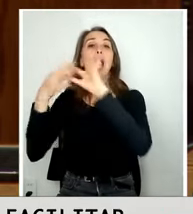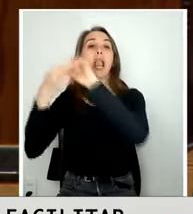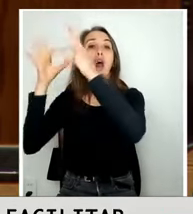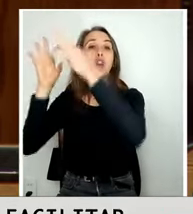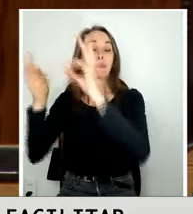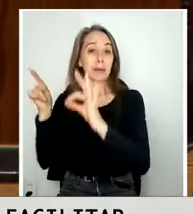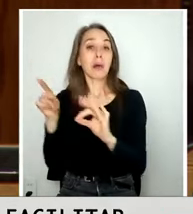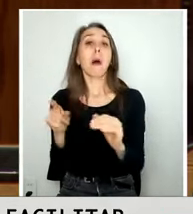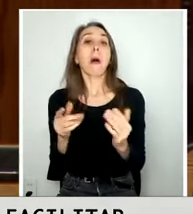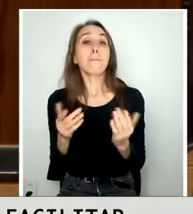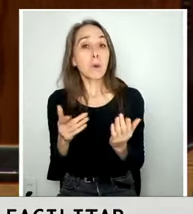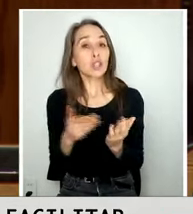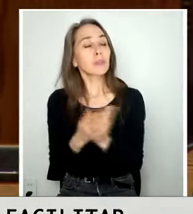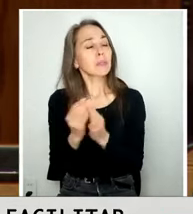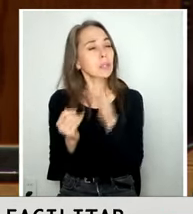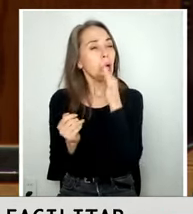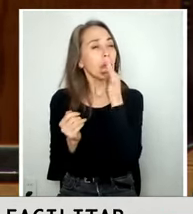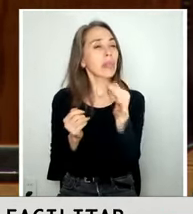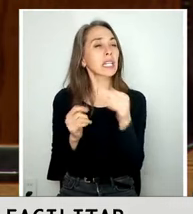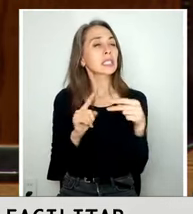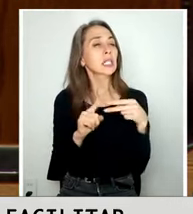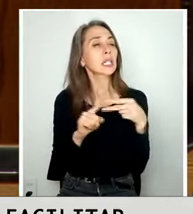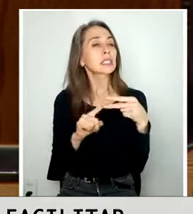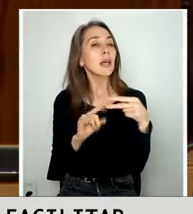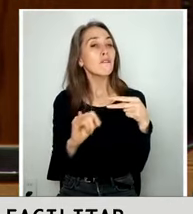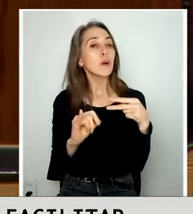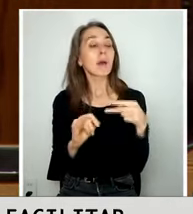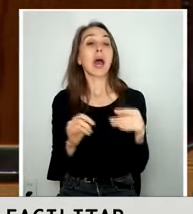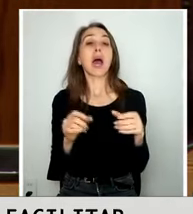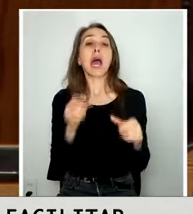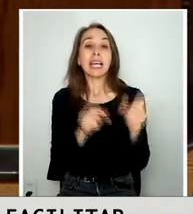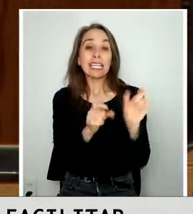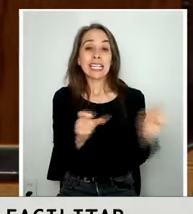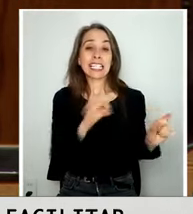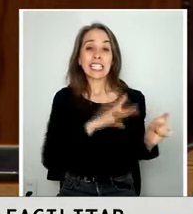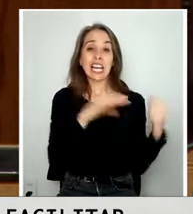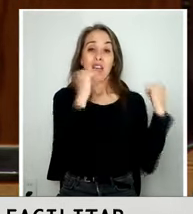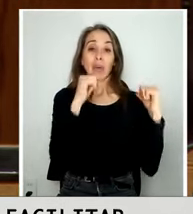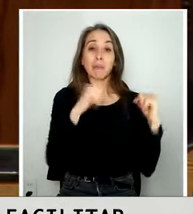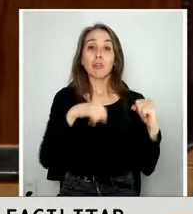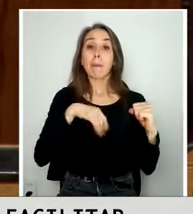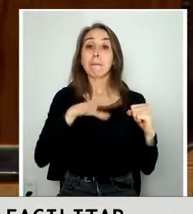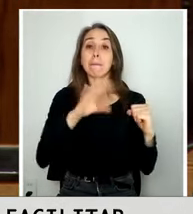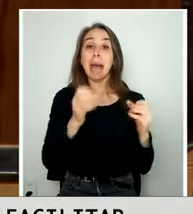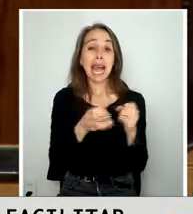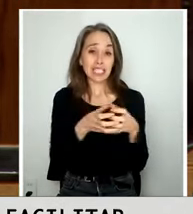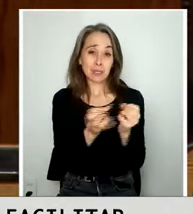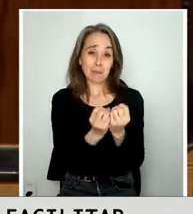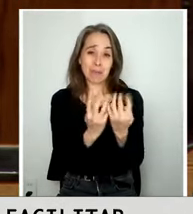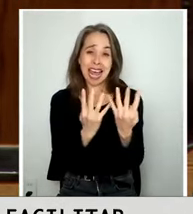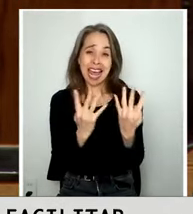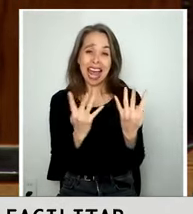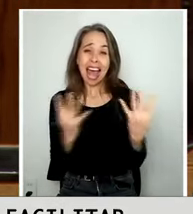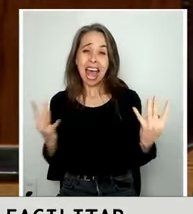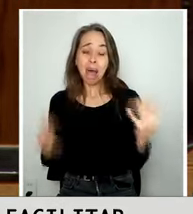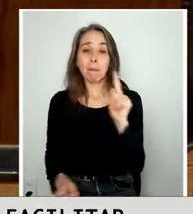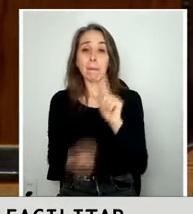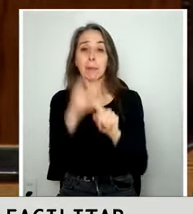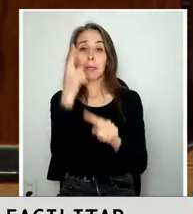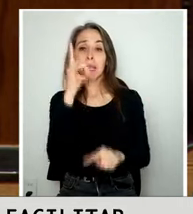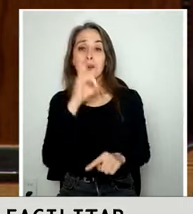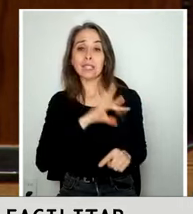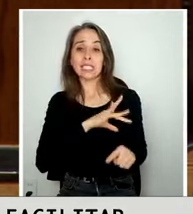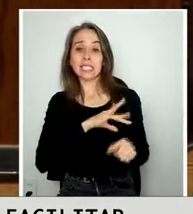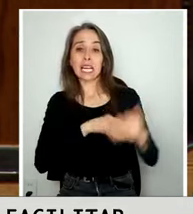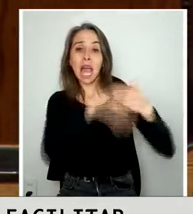esto porque vamos a tener la delegación más numerosa que haya tenido en nuestro país en algún mega